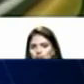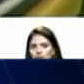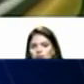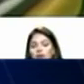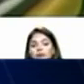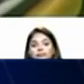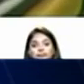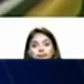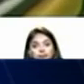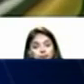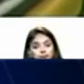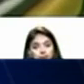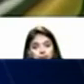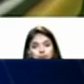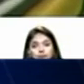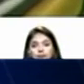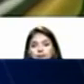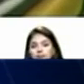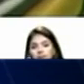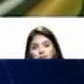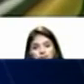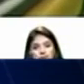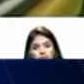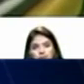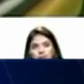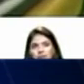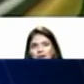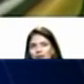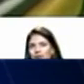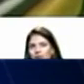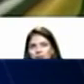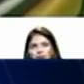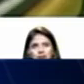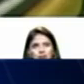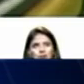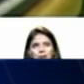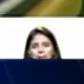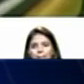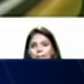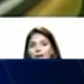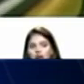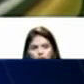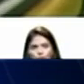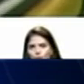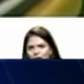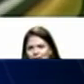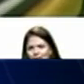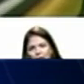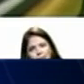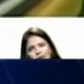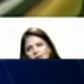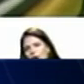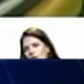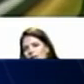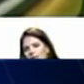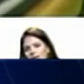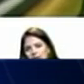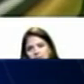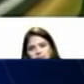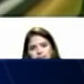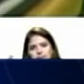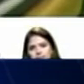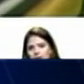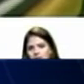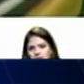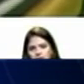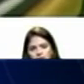desarticula las falsarias mediáticas, esto desmiente por completo las versiones